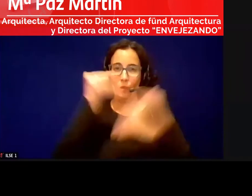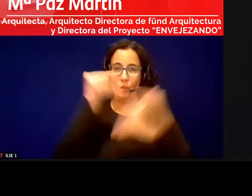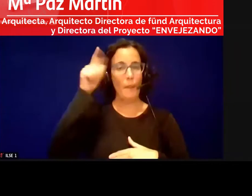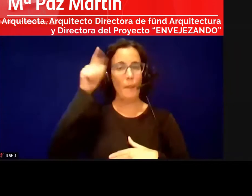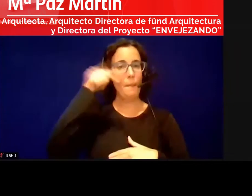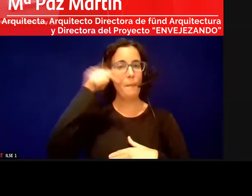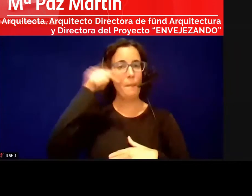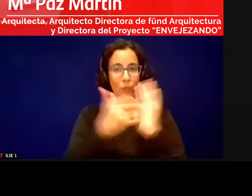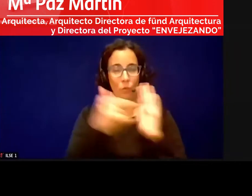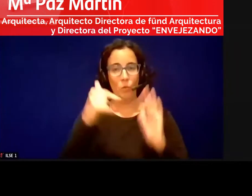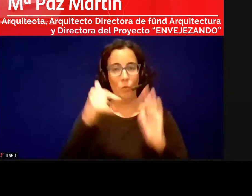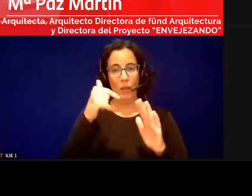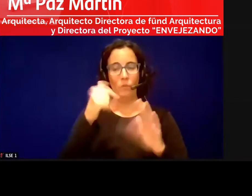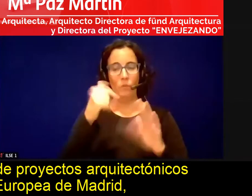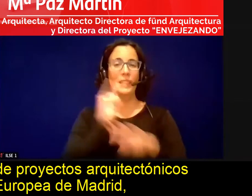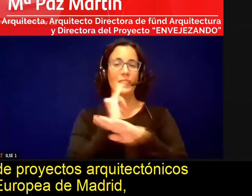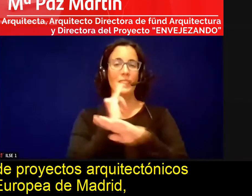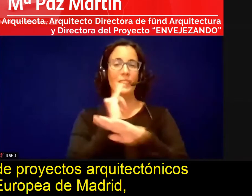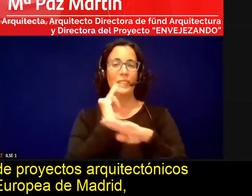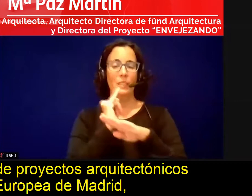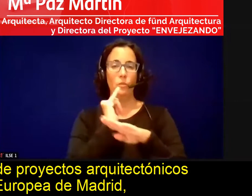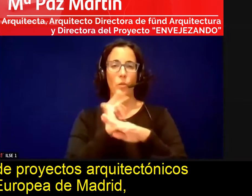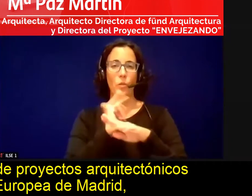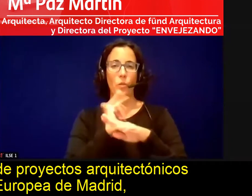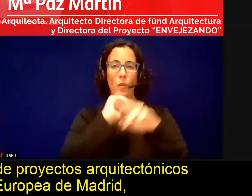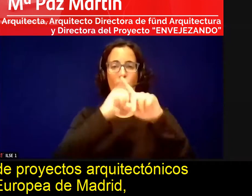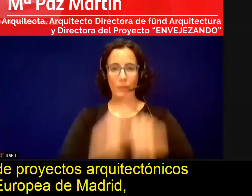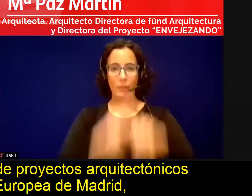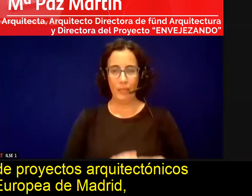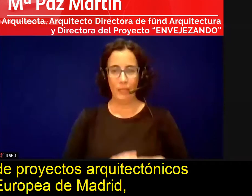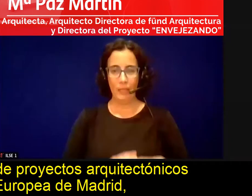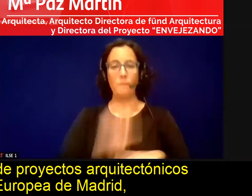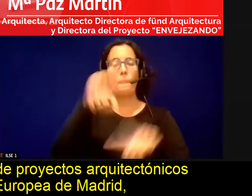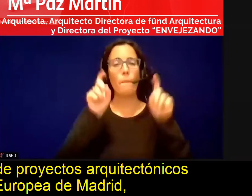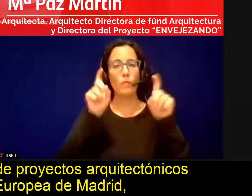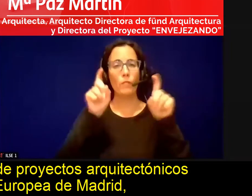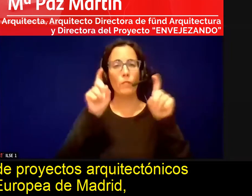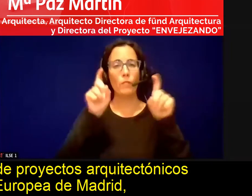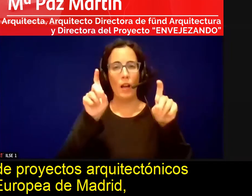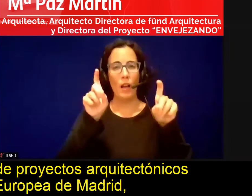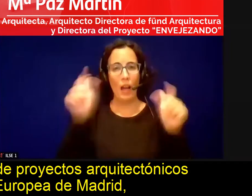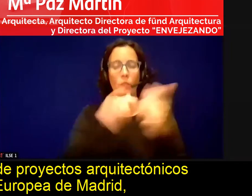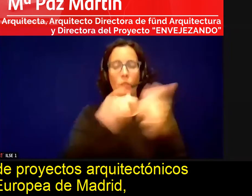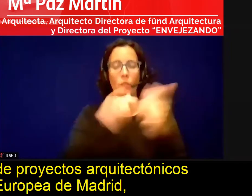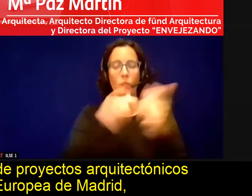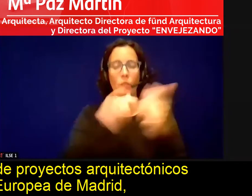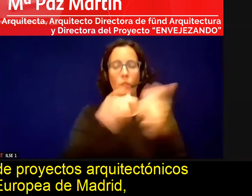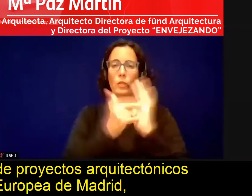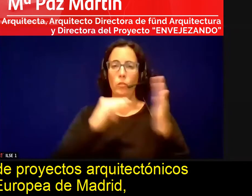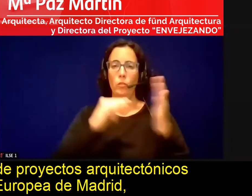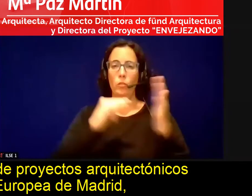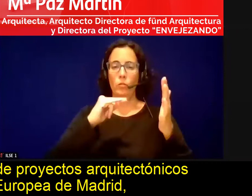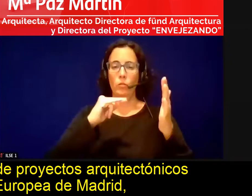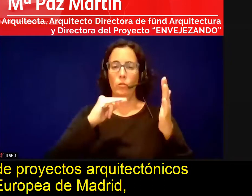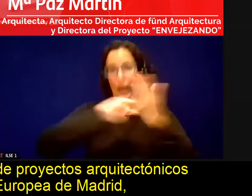Berlage Institute de Ámsterdam. Ha sido profesora asociada de proyectos arquitectónicos en la Universidad